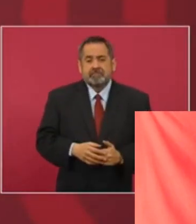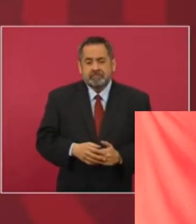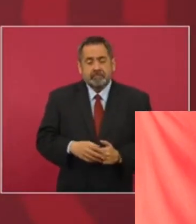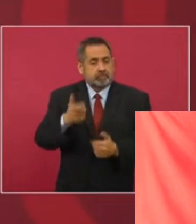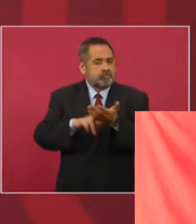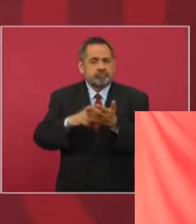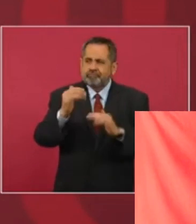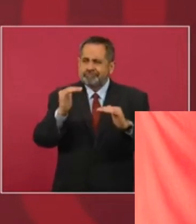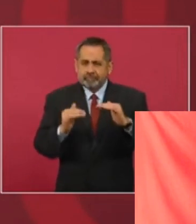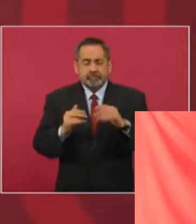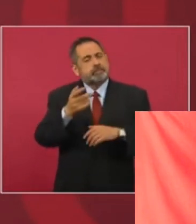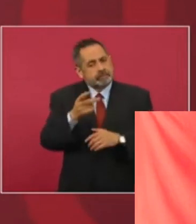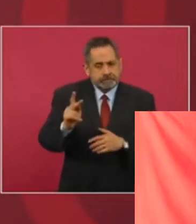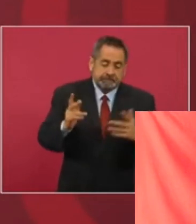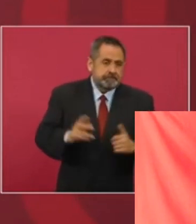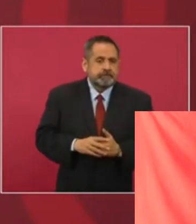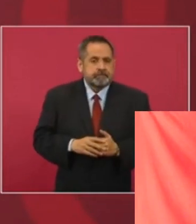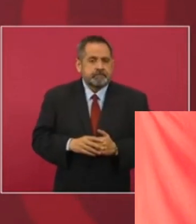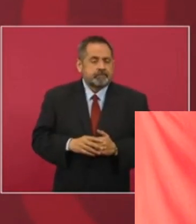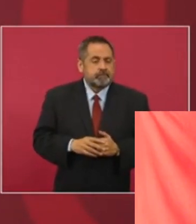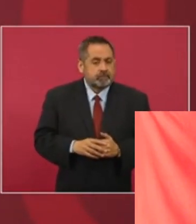el precio. Sin embargo,